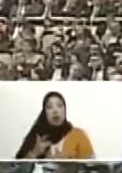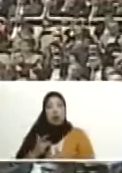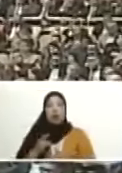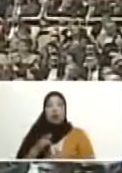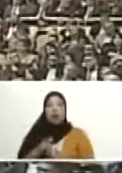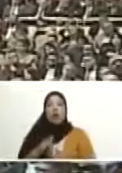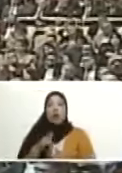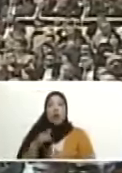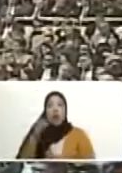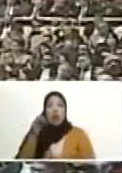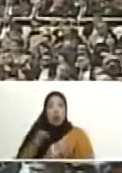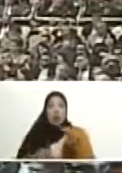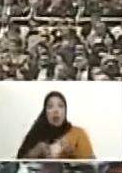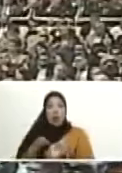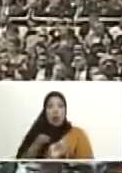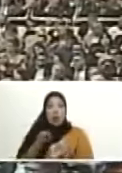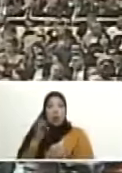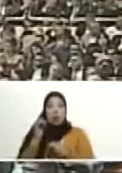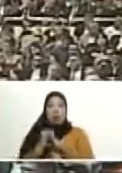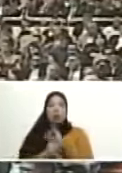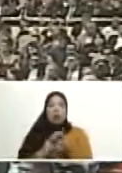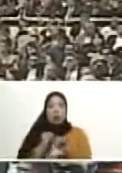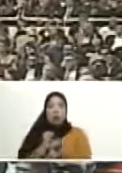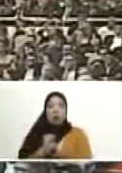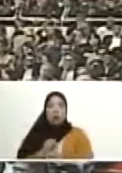la Corte Internacional de Justicia.